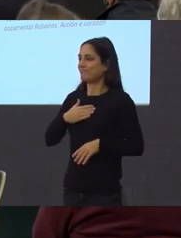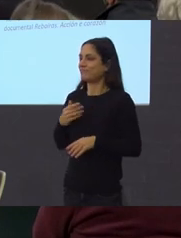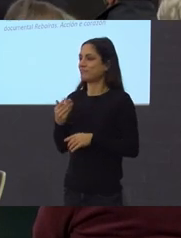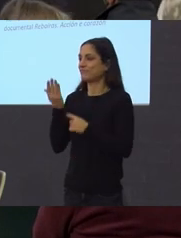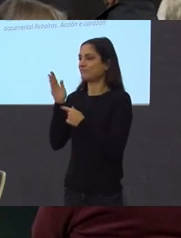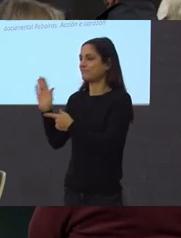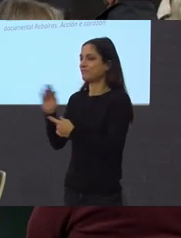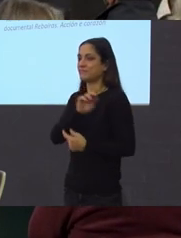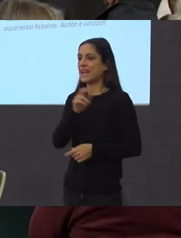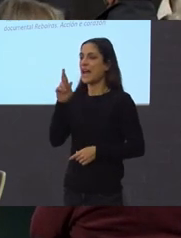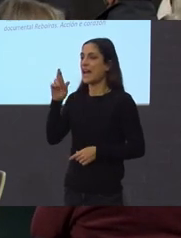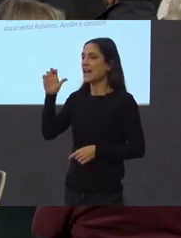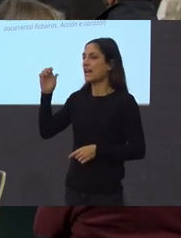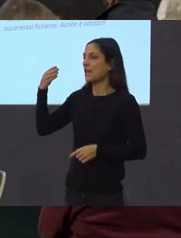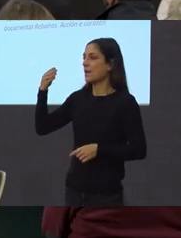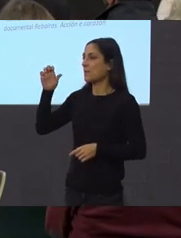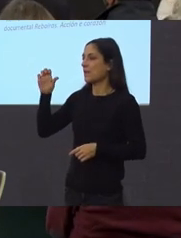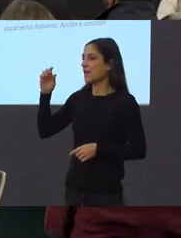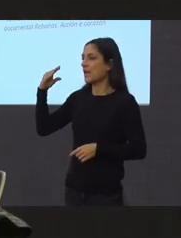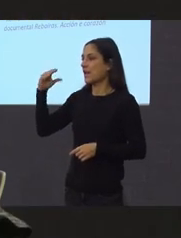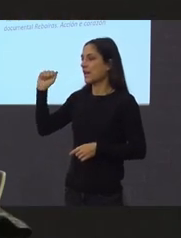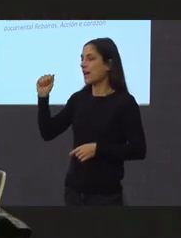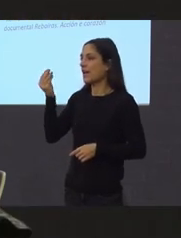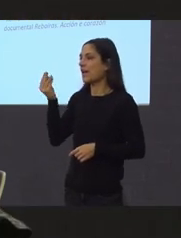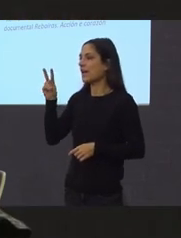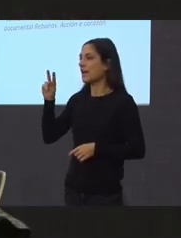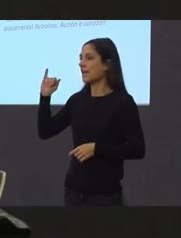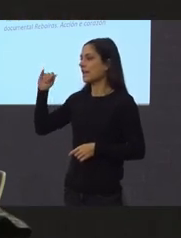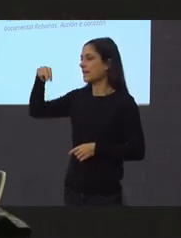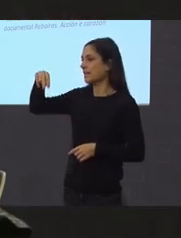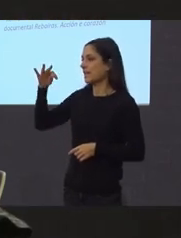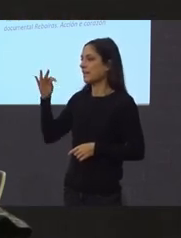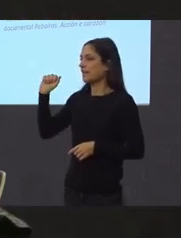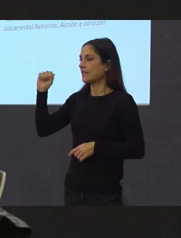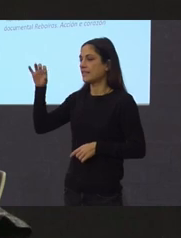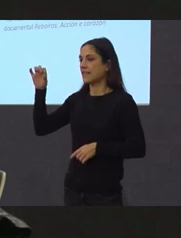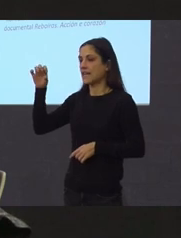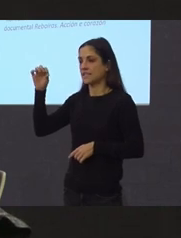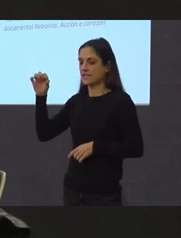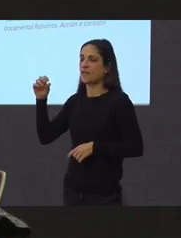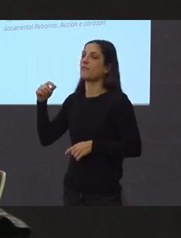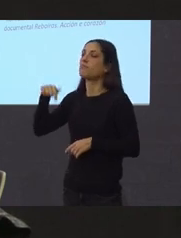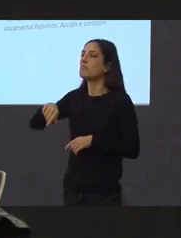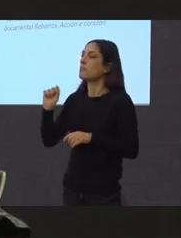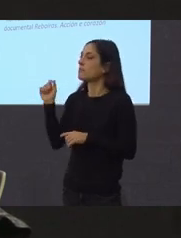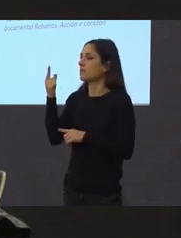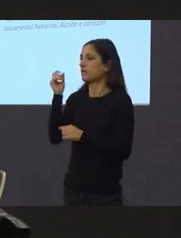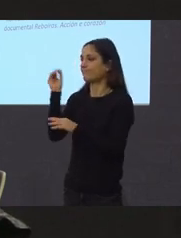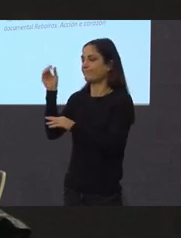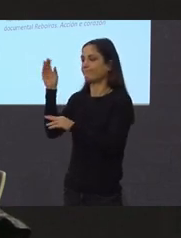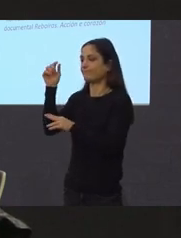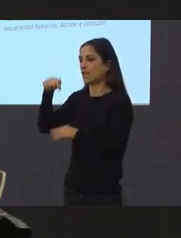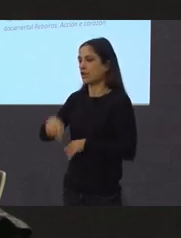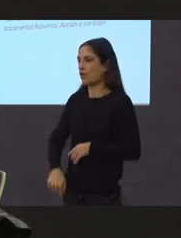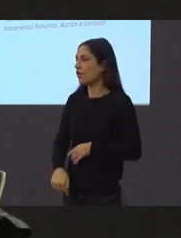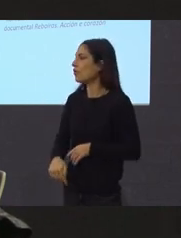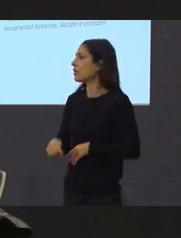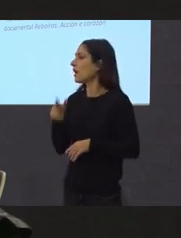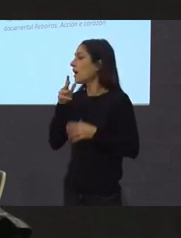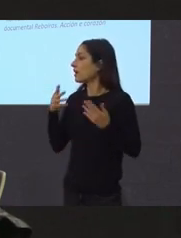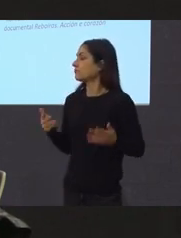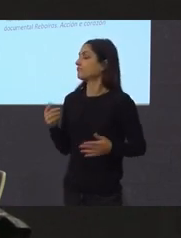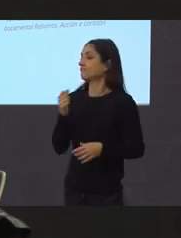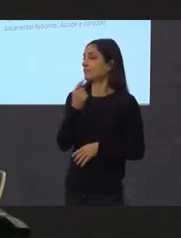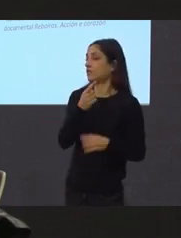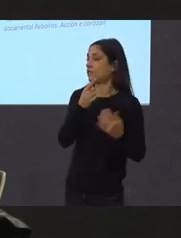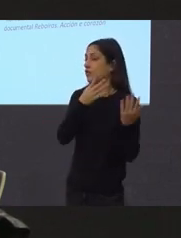que é quen vai a impartir o primeiro relatorio desta xornada de hoxe. Arzuar, na de